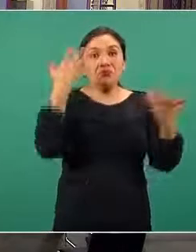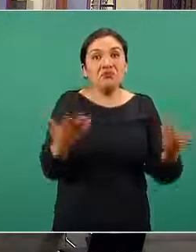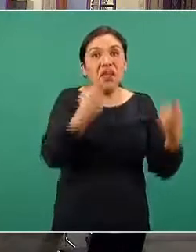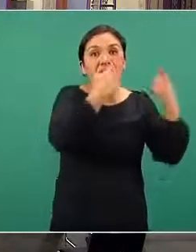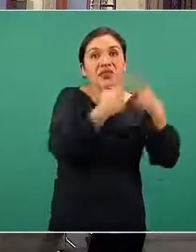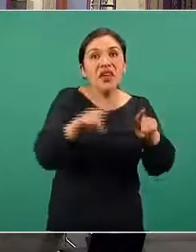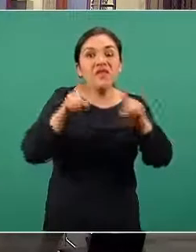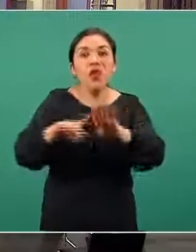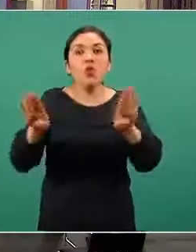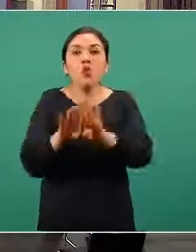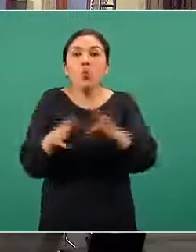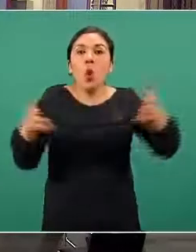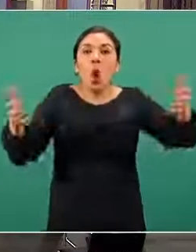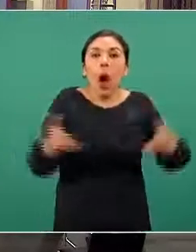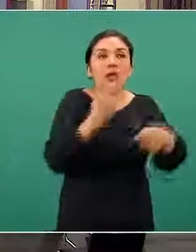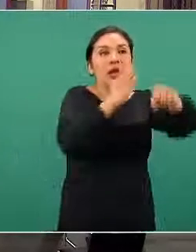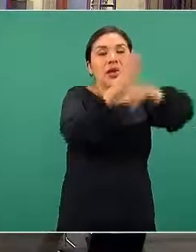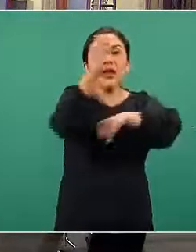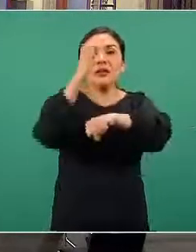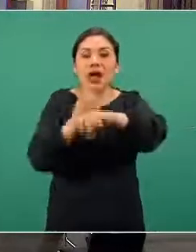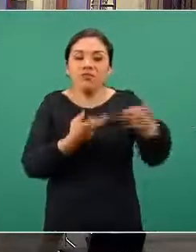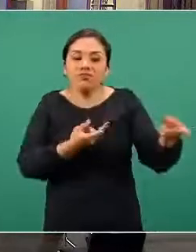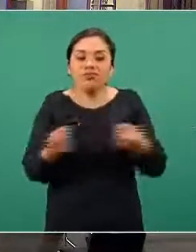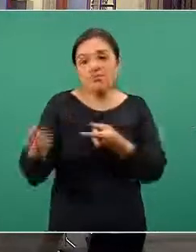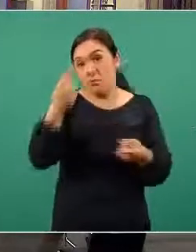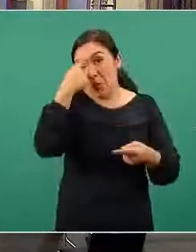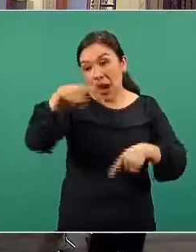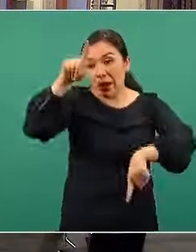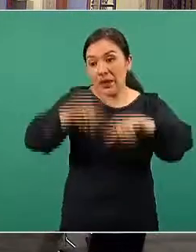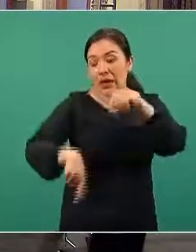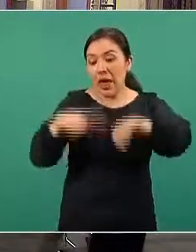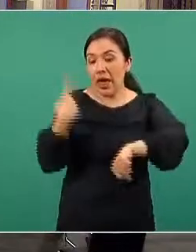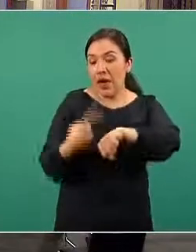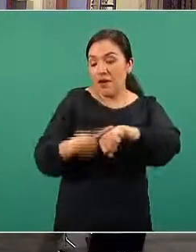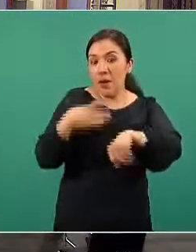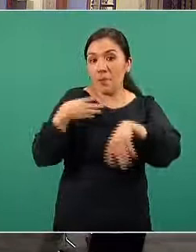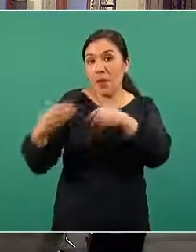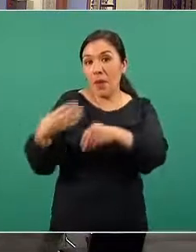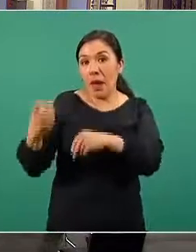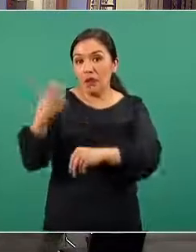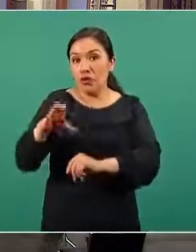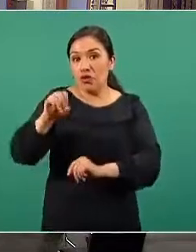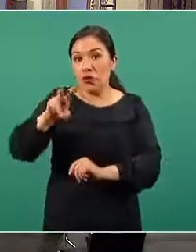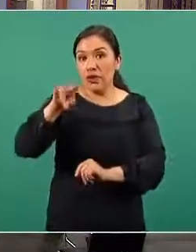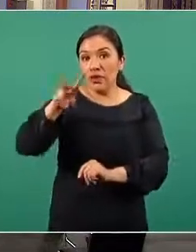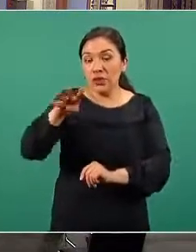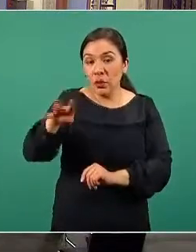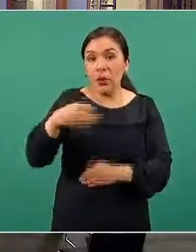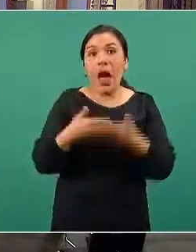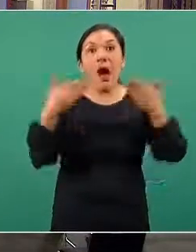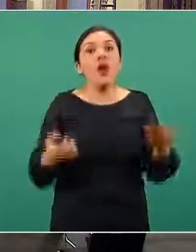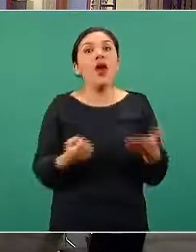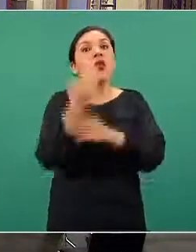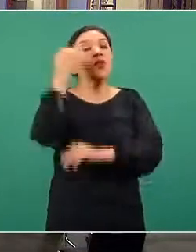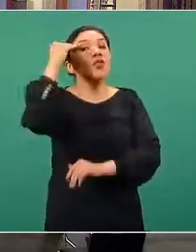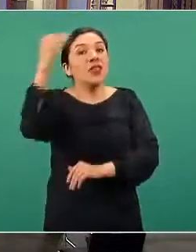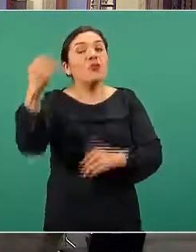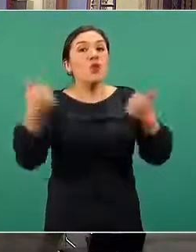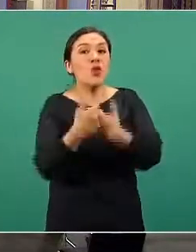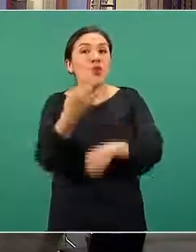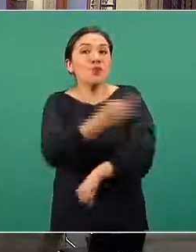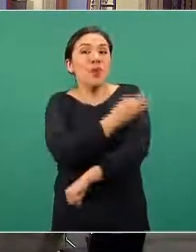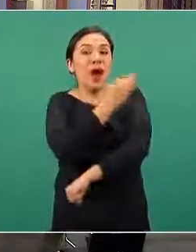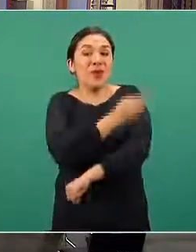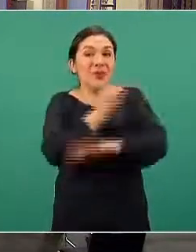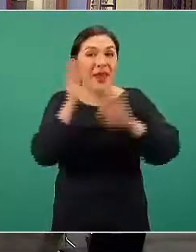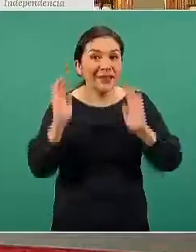las intervenciones estatales en el manejo de la epidemia de COVID-19 y también en este nuevo segmento de la